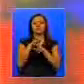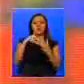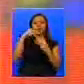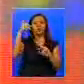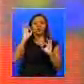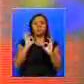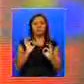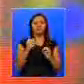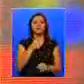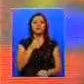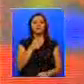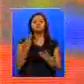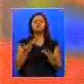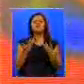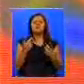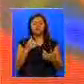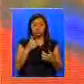estoy